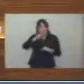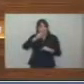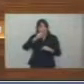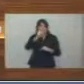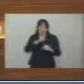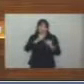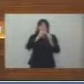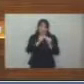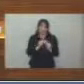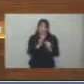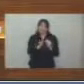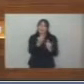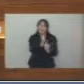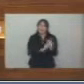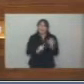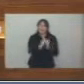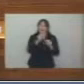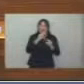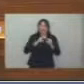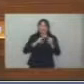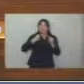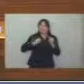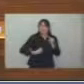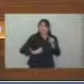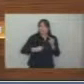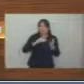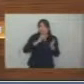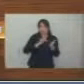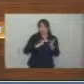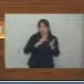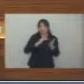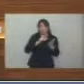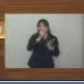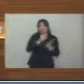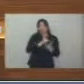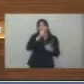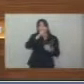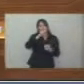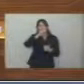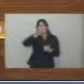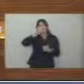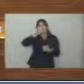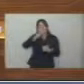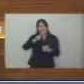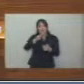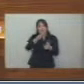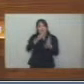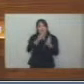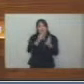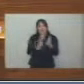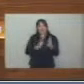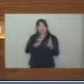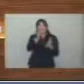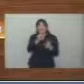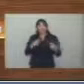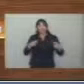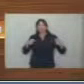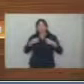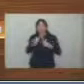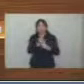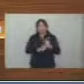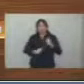con las mismas prioridades políticas que para aprobar el presupuesto del 2013, y con los mismos socios preferentes